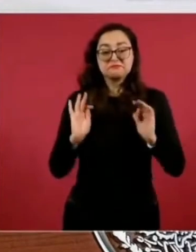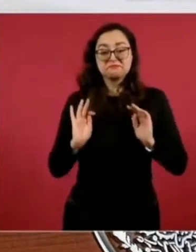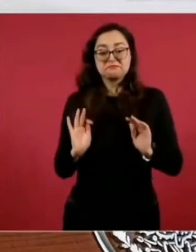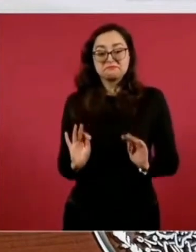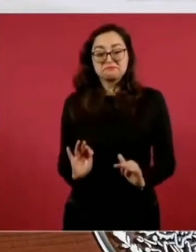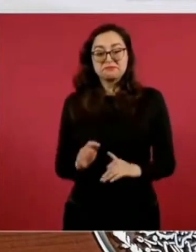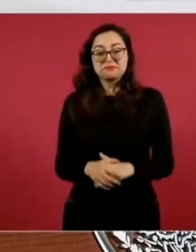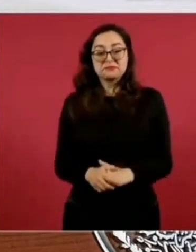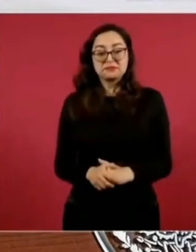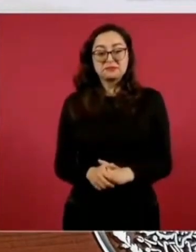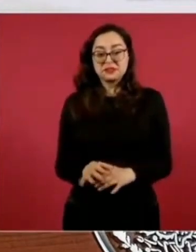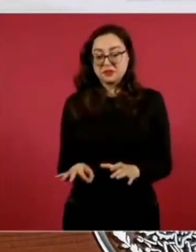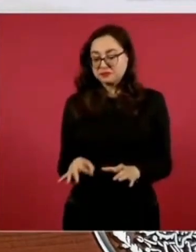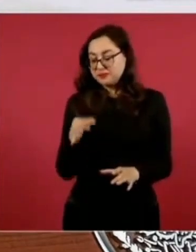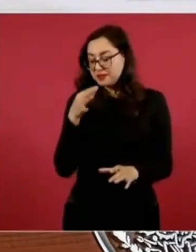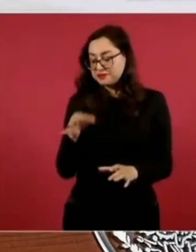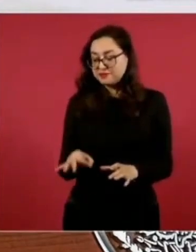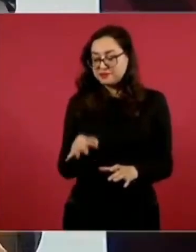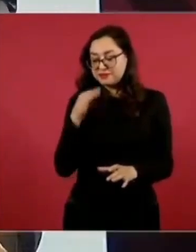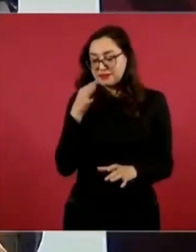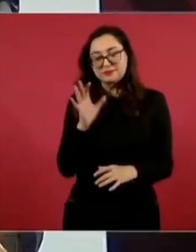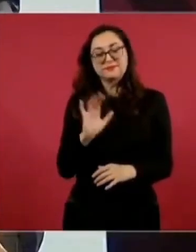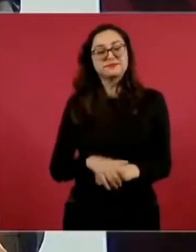y una buena botana.